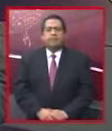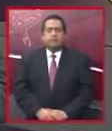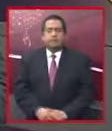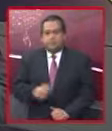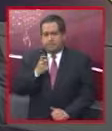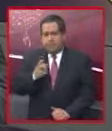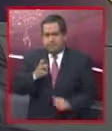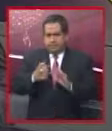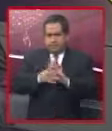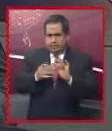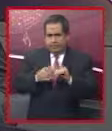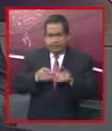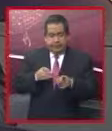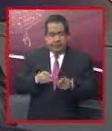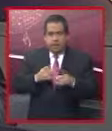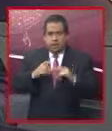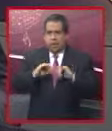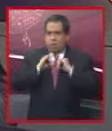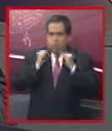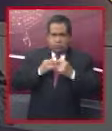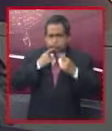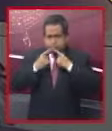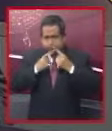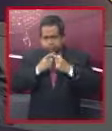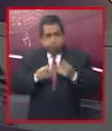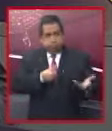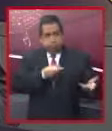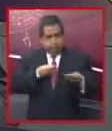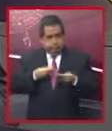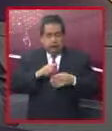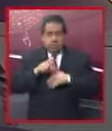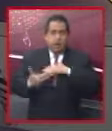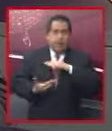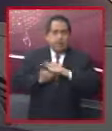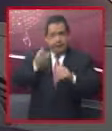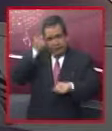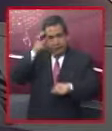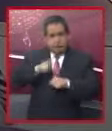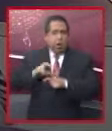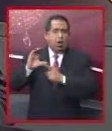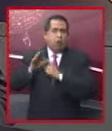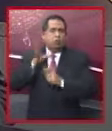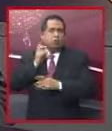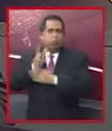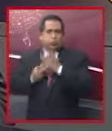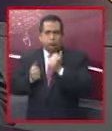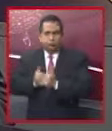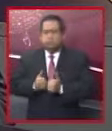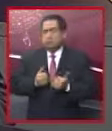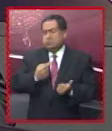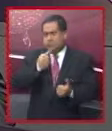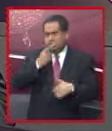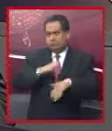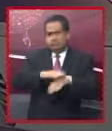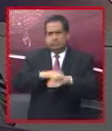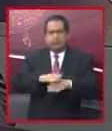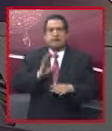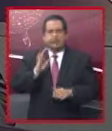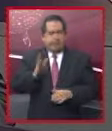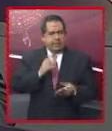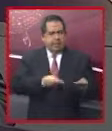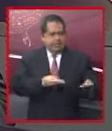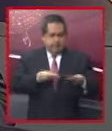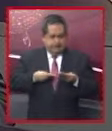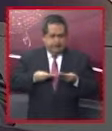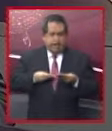así, en un momento de la sesión, luego de recibir esta comunicación, la mesa directiva de la Comisión Permanente dio cuenta de la recepción por